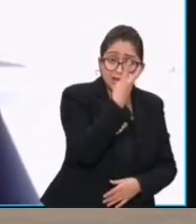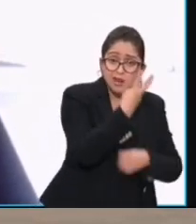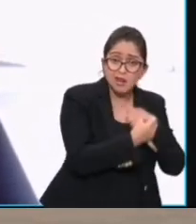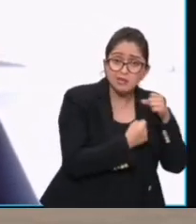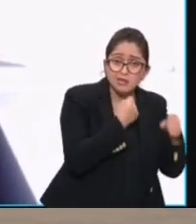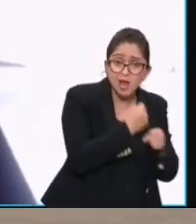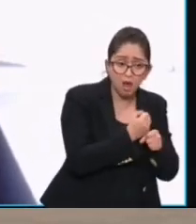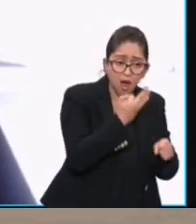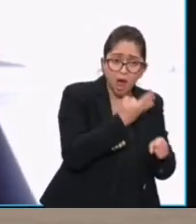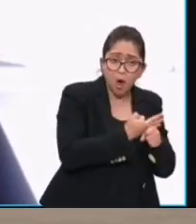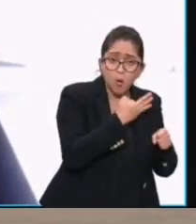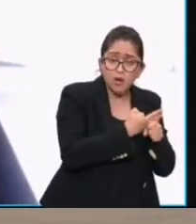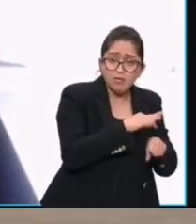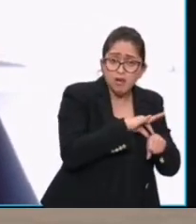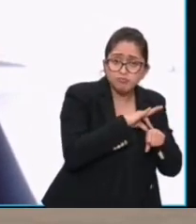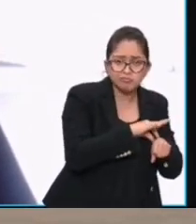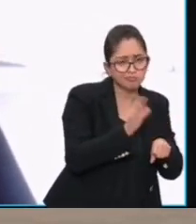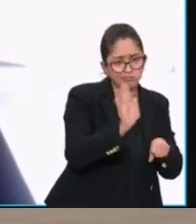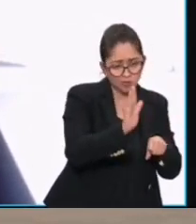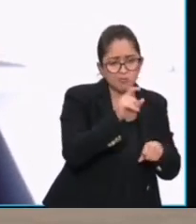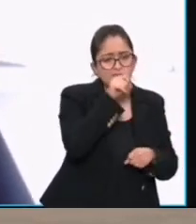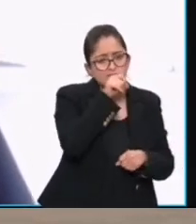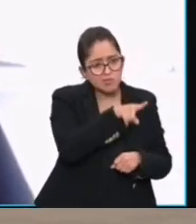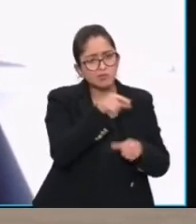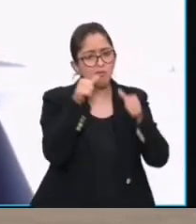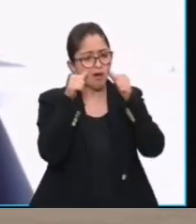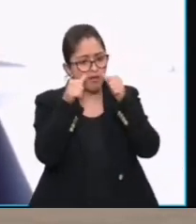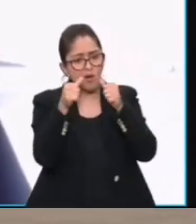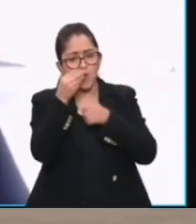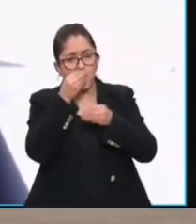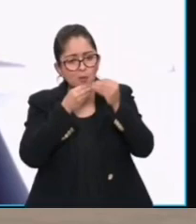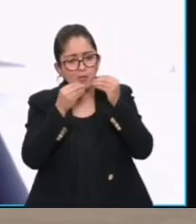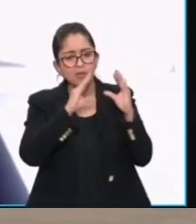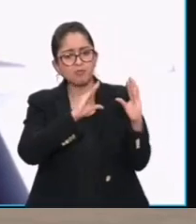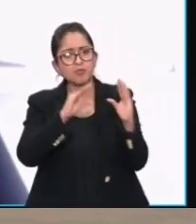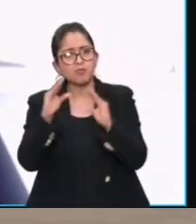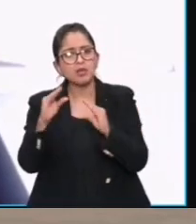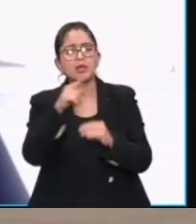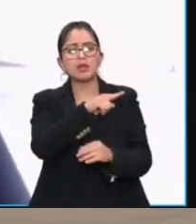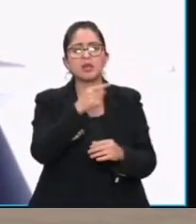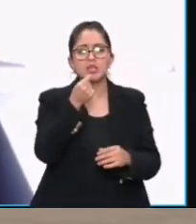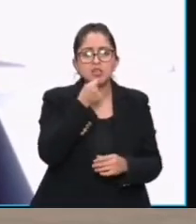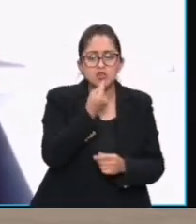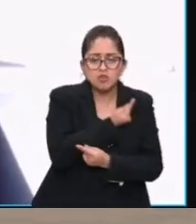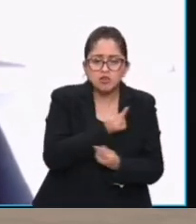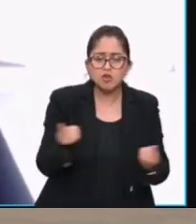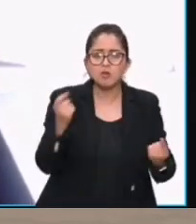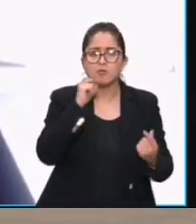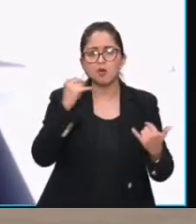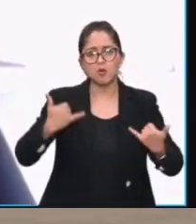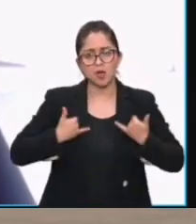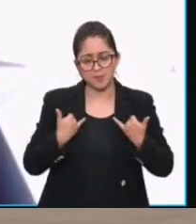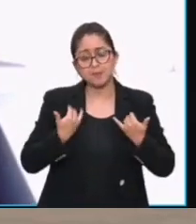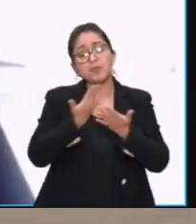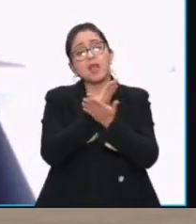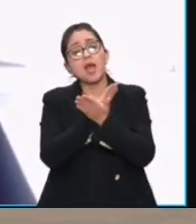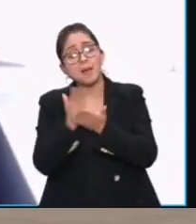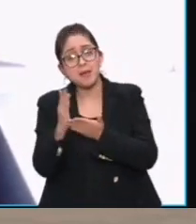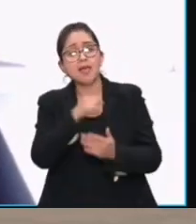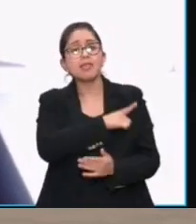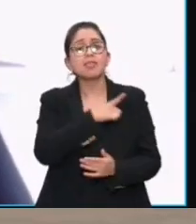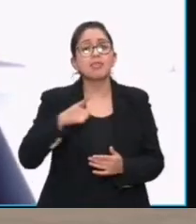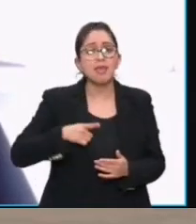actualmente, sino entre los niños y los adolescentes. En el tema también proponemos activación física a través de las